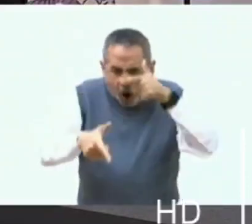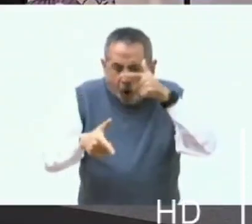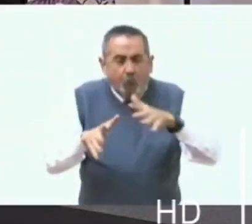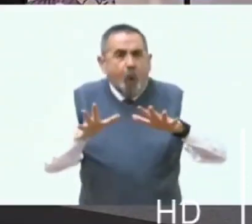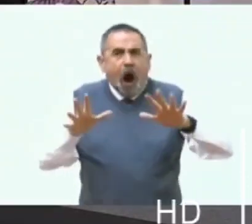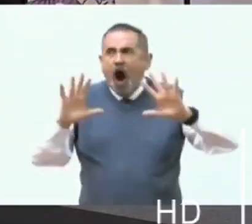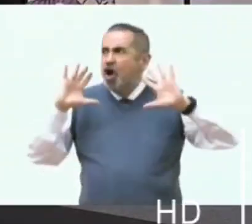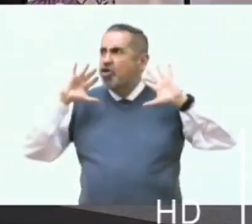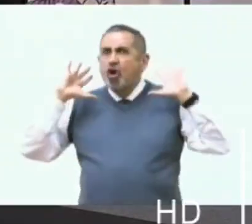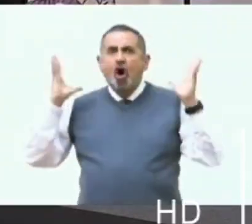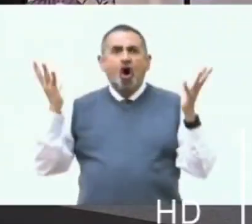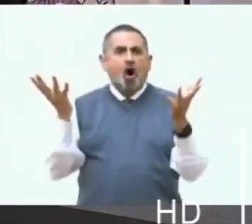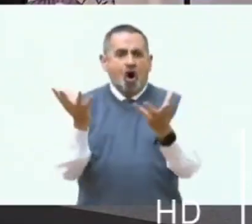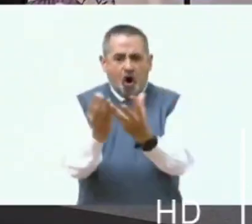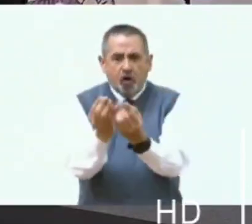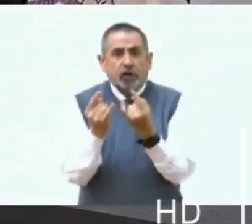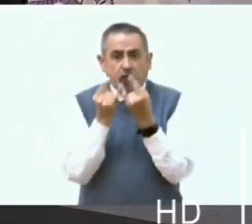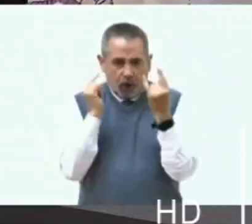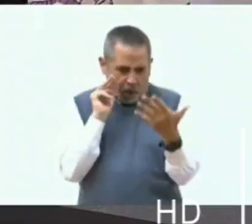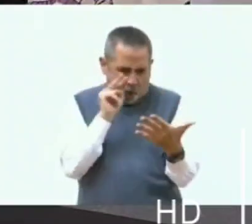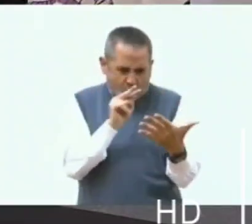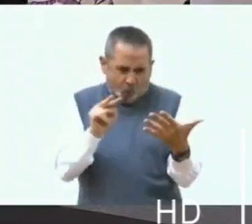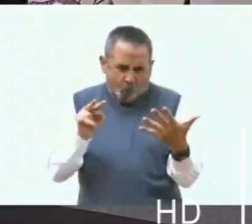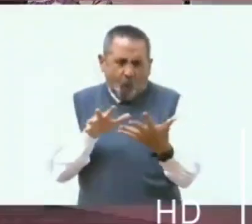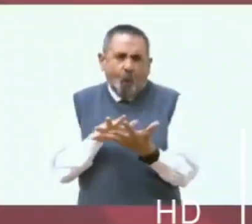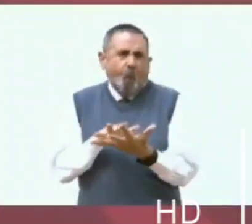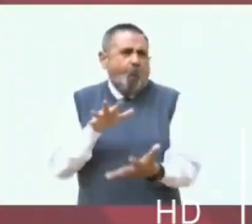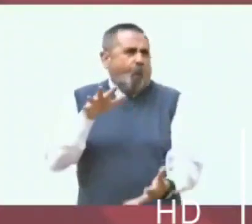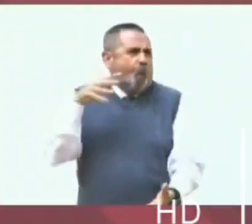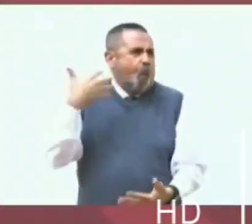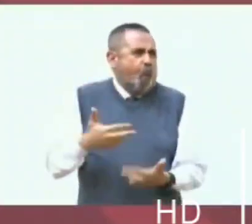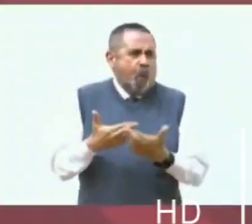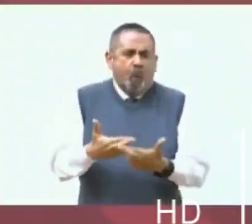la soledad de un historiador. También entendí,